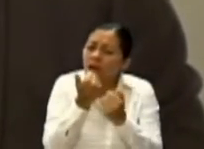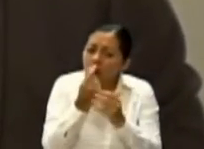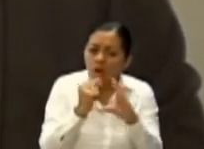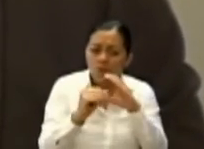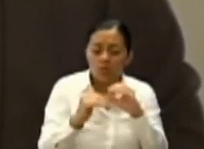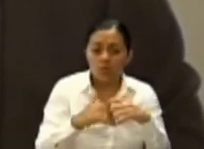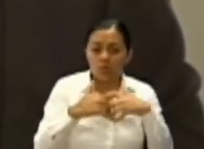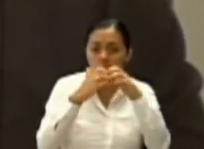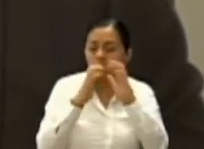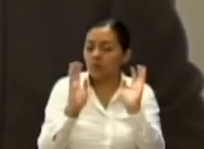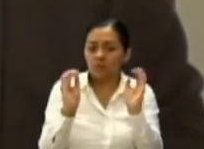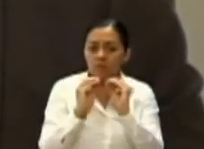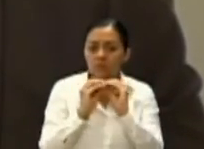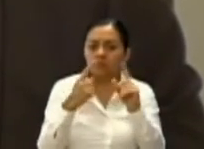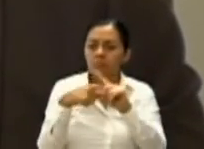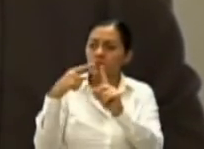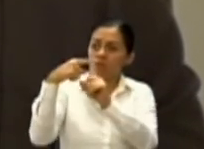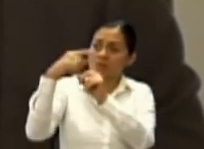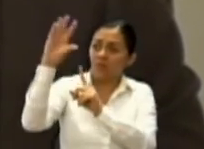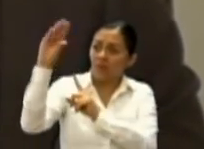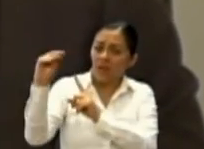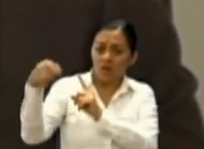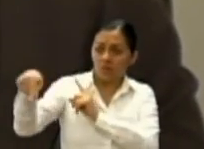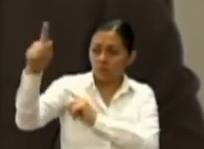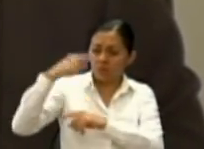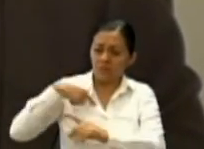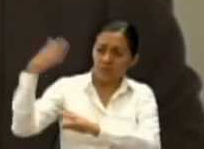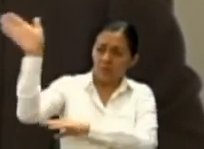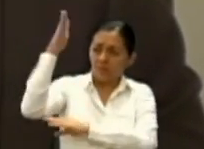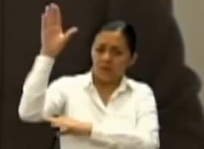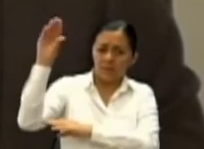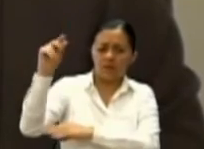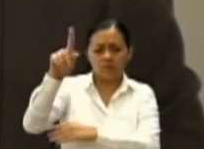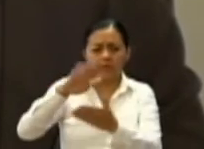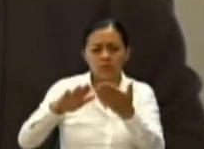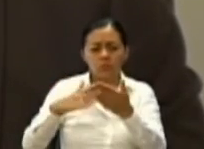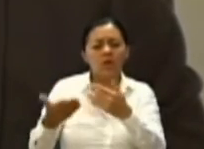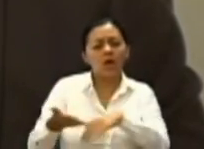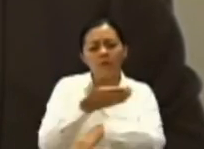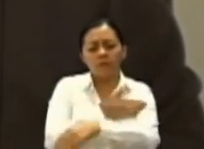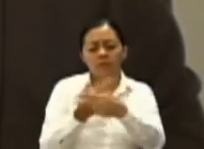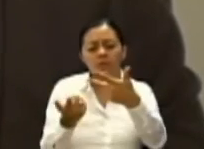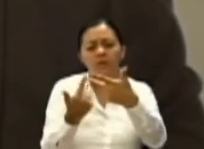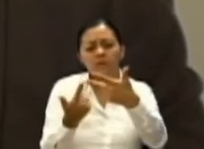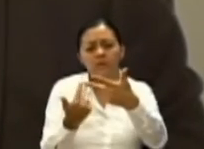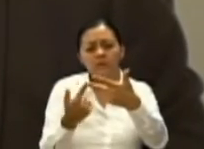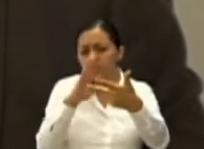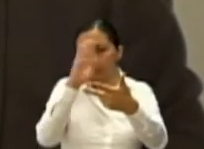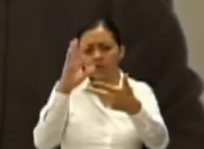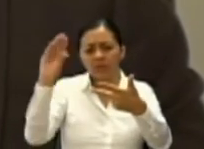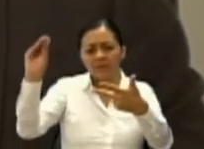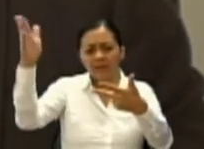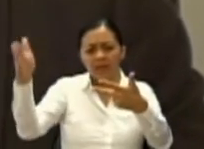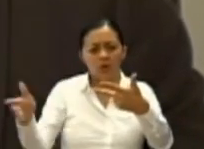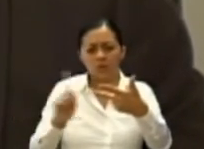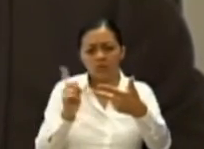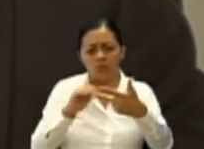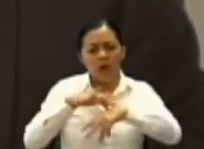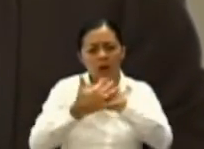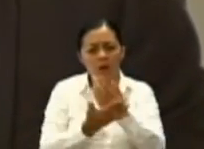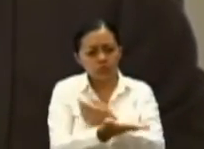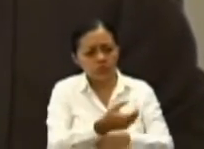pero se vistieron de luto cuando se tercerizaba los trabajadores y muchos de ellos acumularon fortunas tercerizando en esos trabajadores